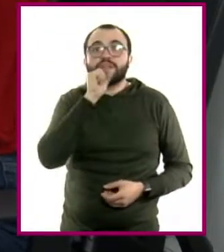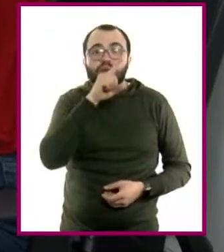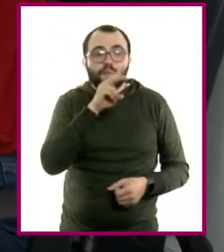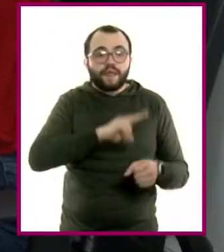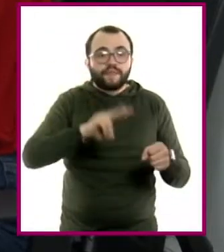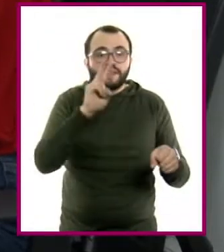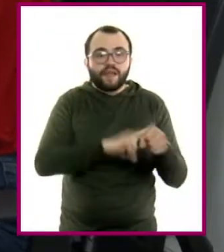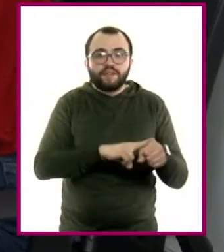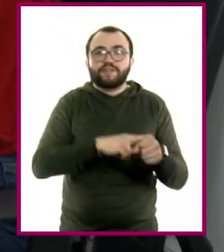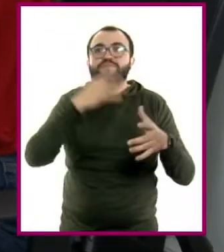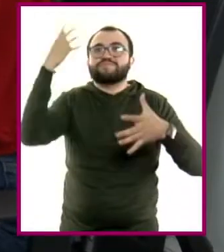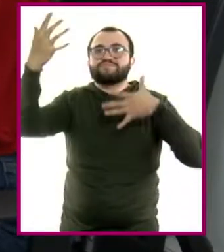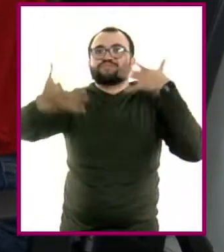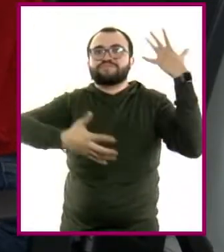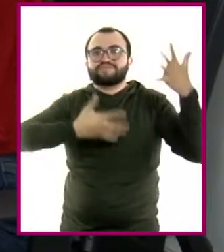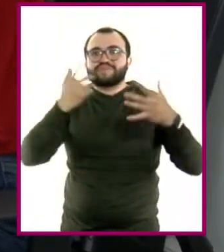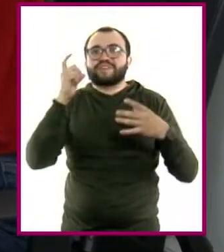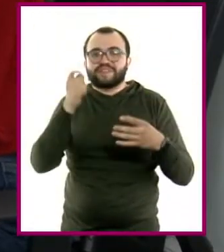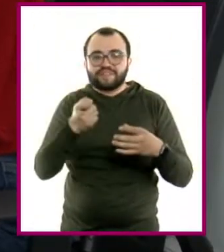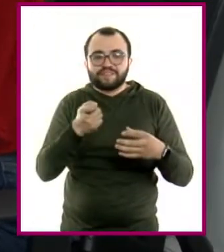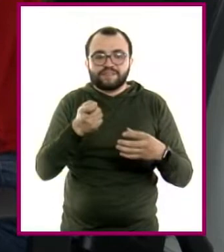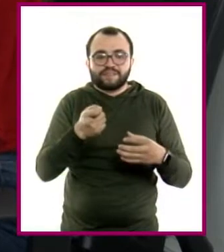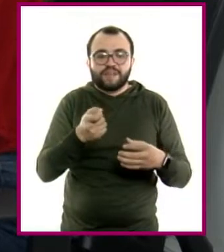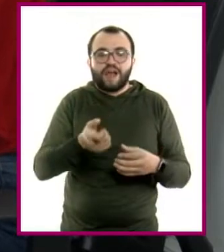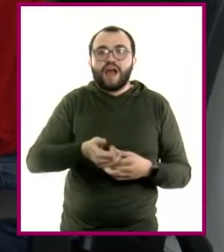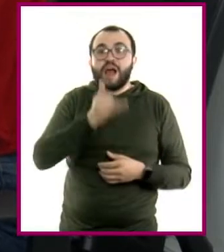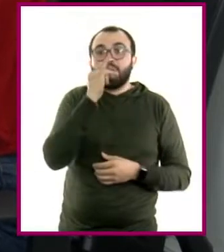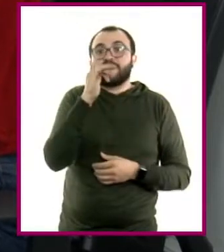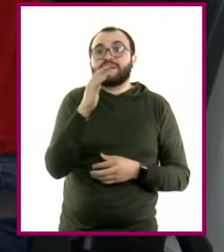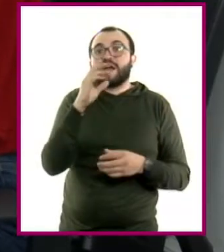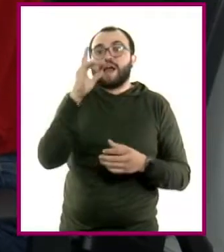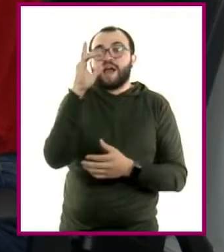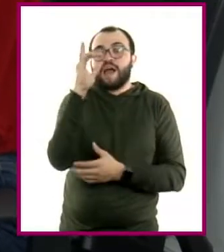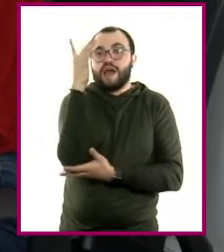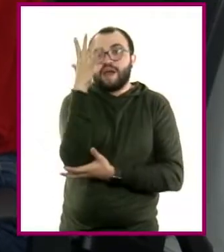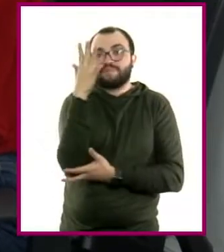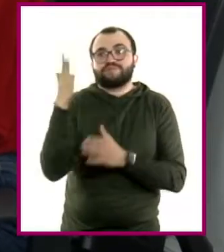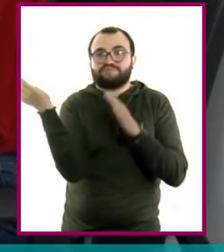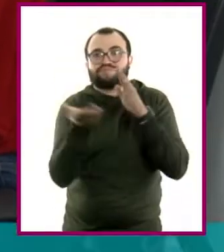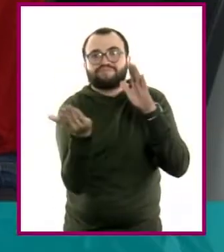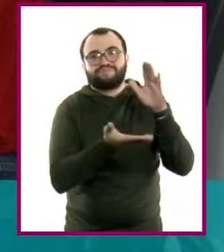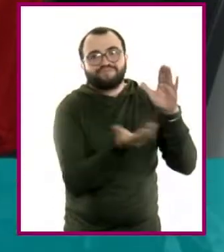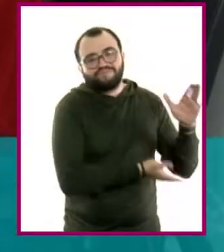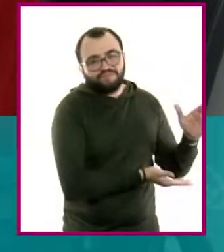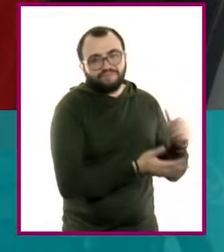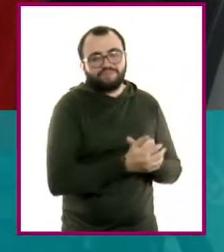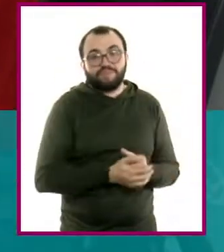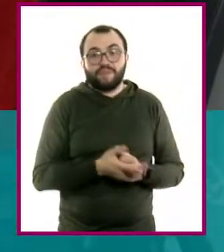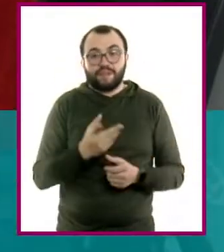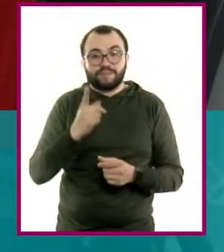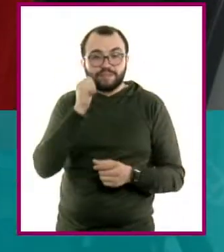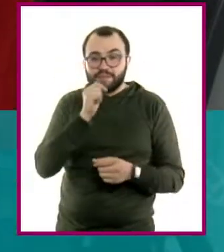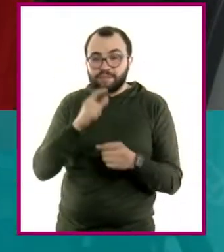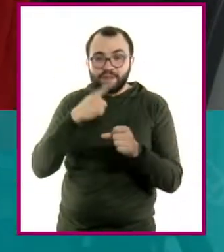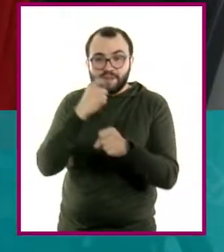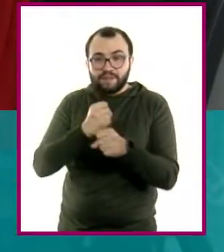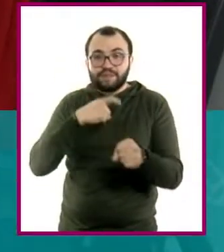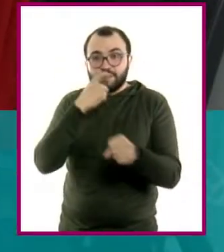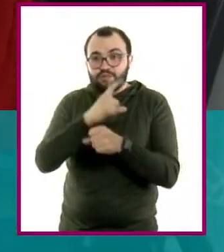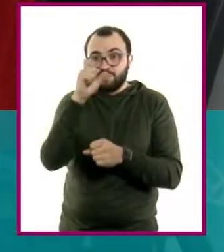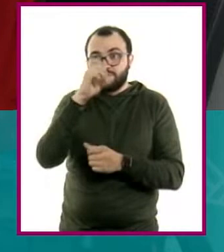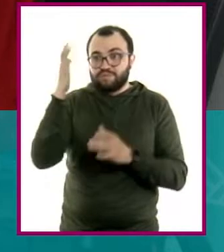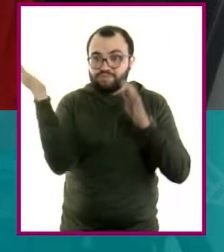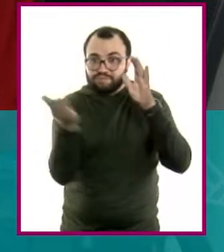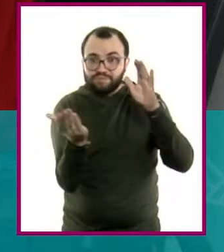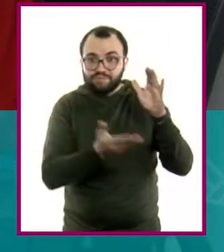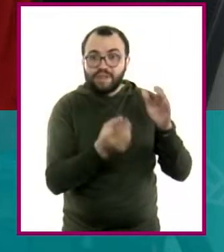natural, la contaminación de los recursos hídricos y la deforestación. Además, cada año, debido a la deforestación,